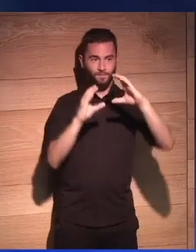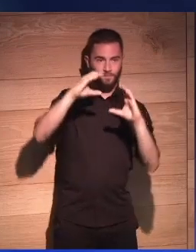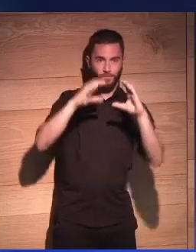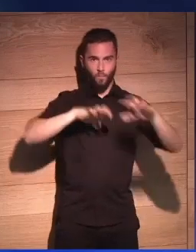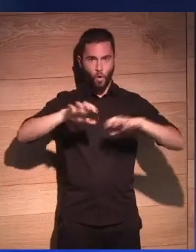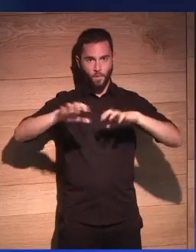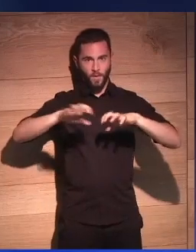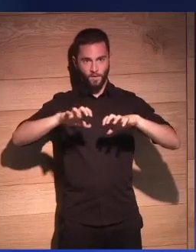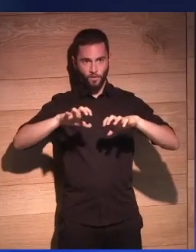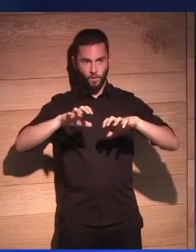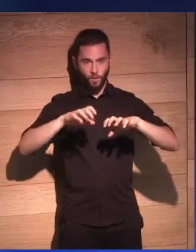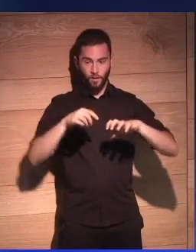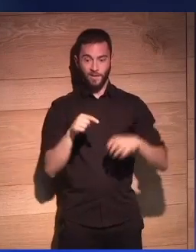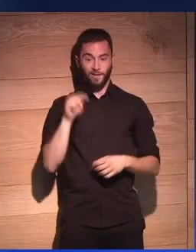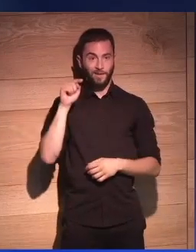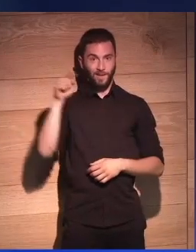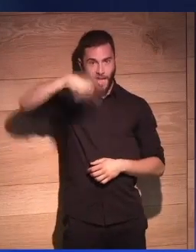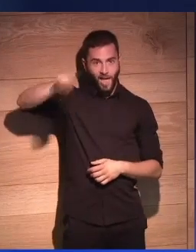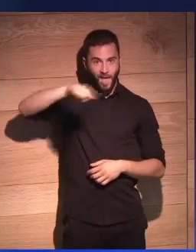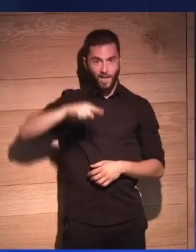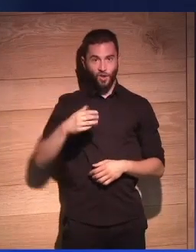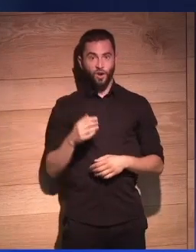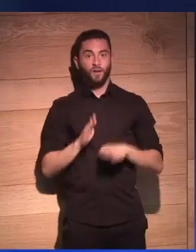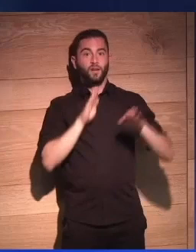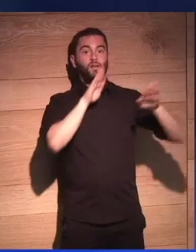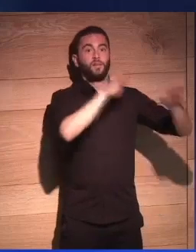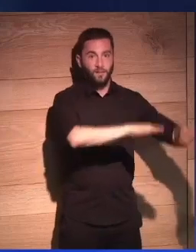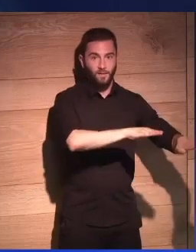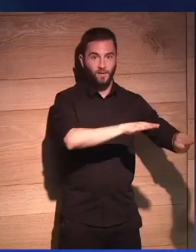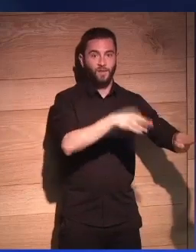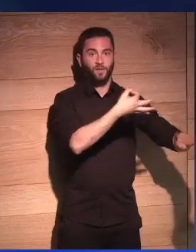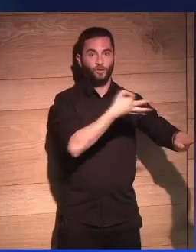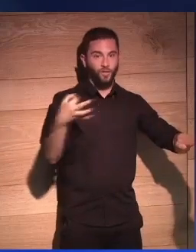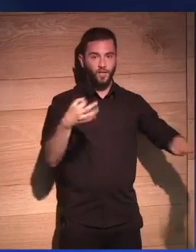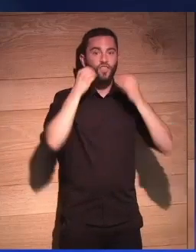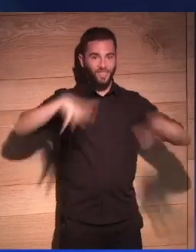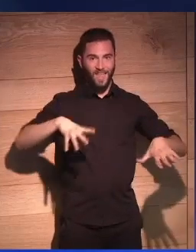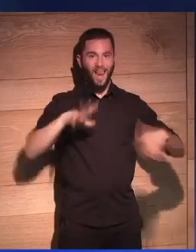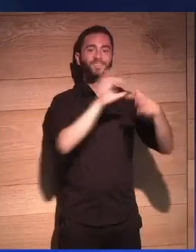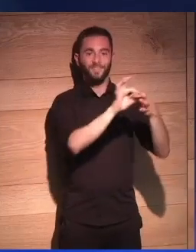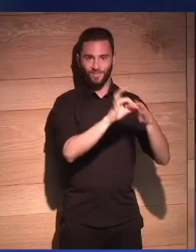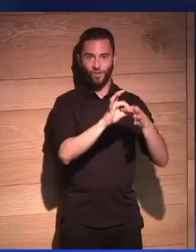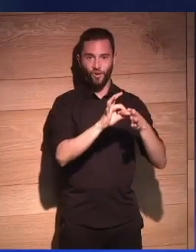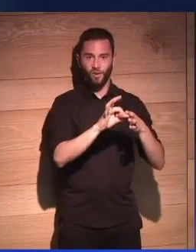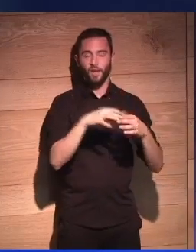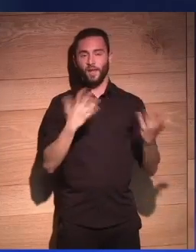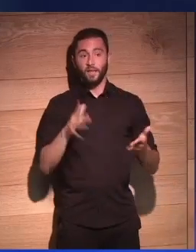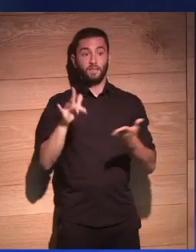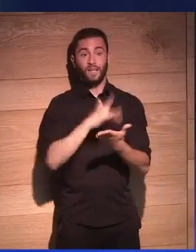quieren estar al lado correcto de la historia, ¿no? Y incluso no solamente por eso, porque esas